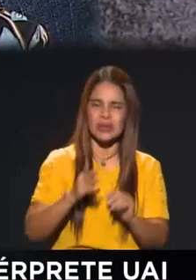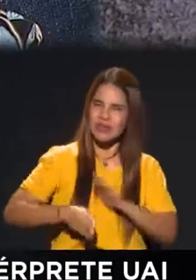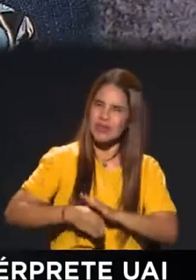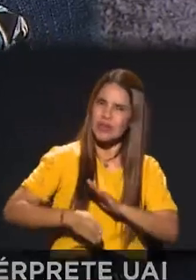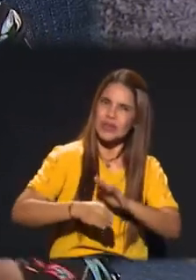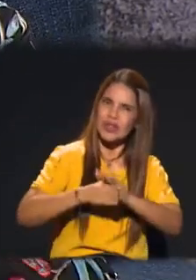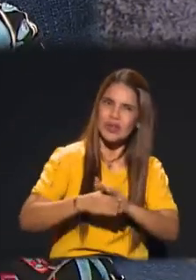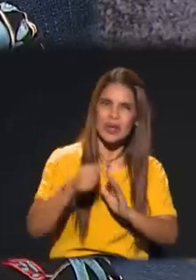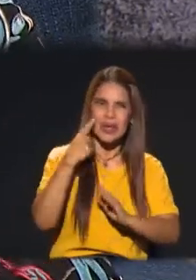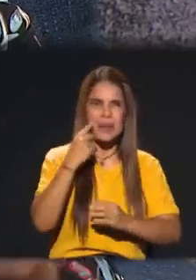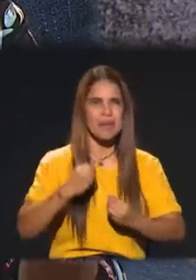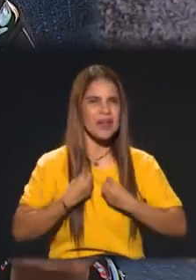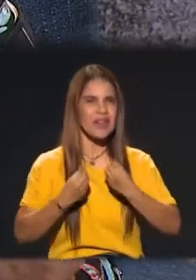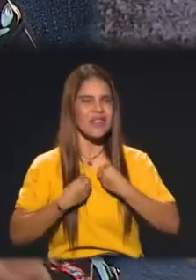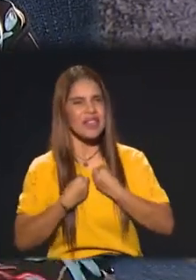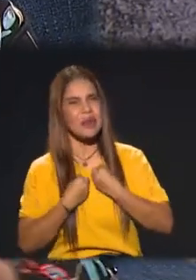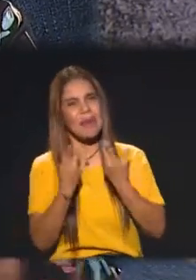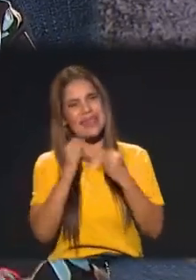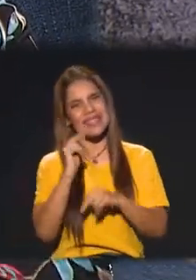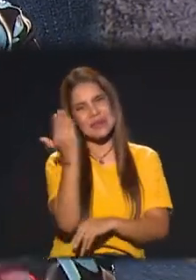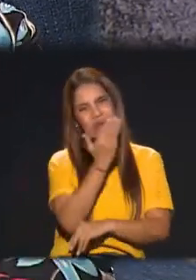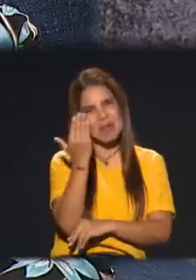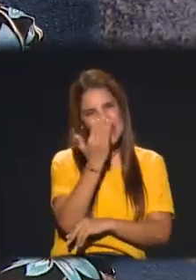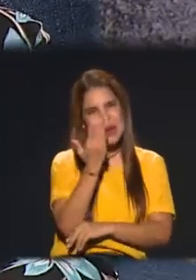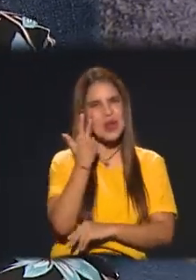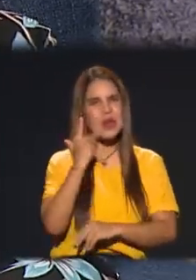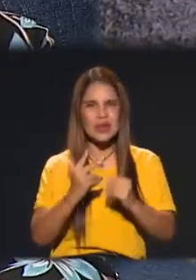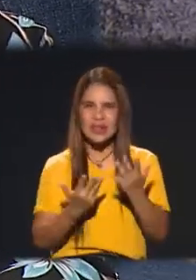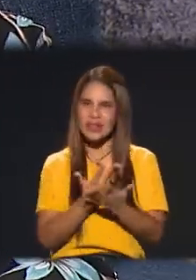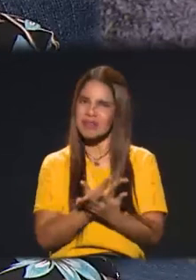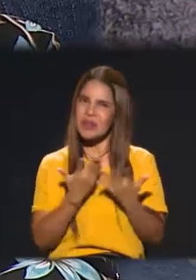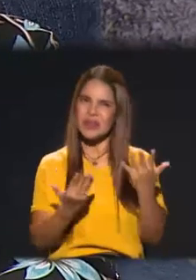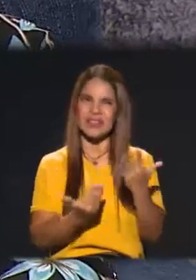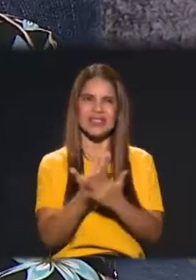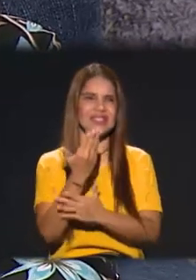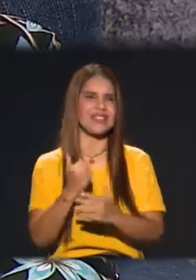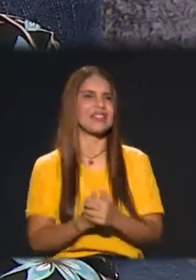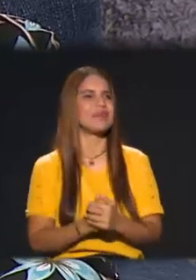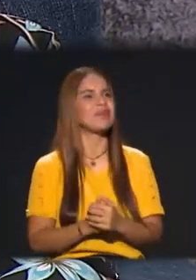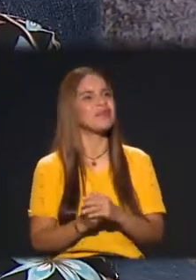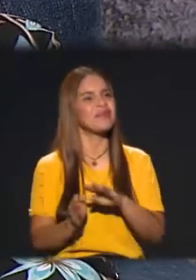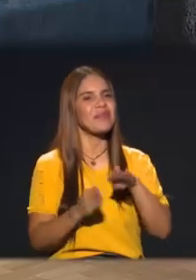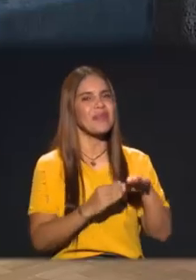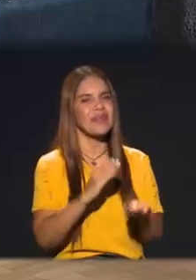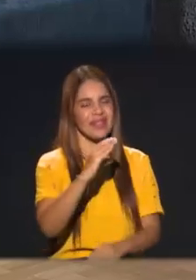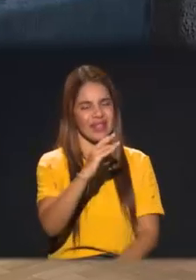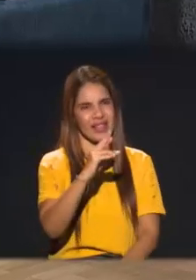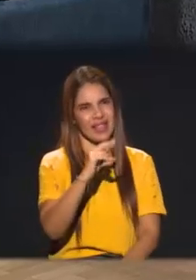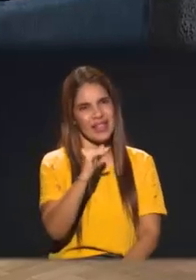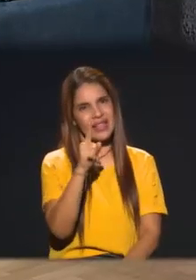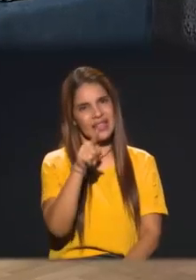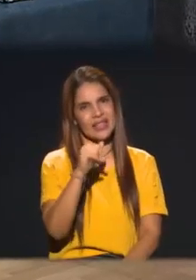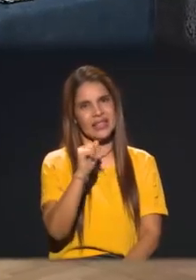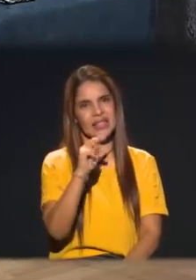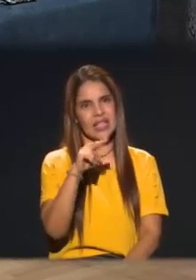seguir y viviendo esa película o esa novela que todos los días tiene un capítulo nuevo. Ay, hermosa. ¿Y Cristina? Bueno, yo con